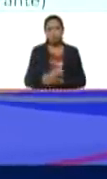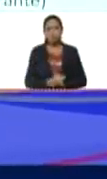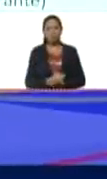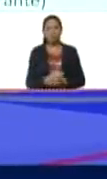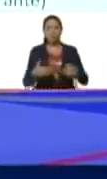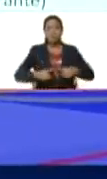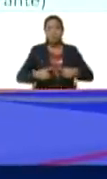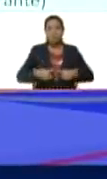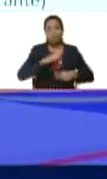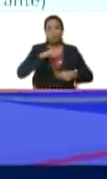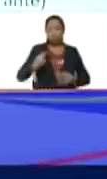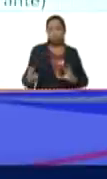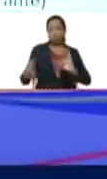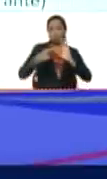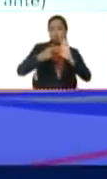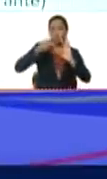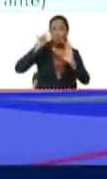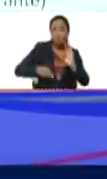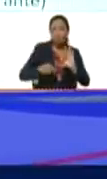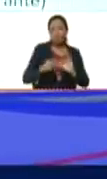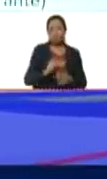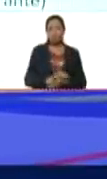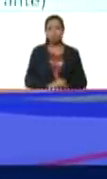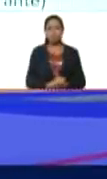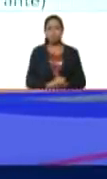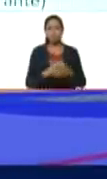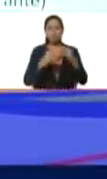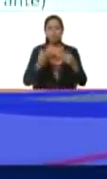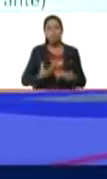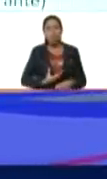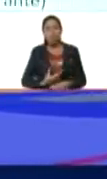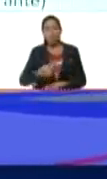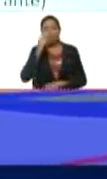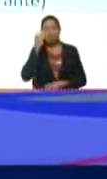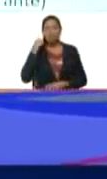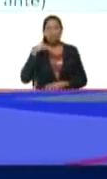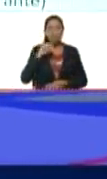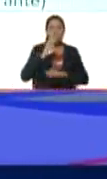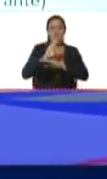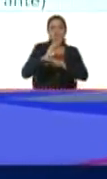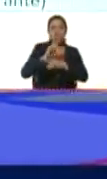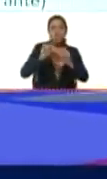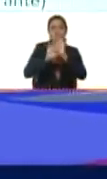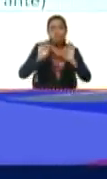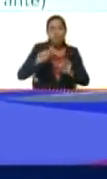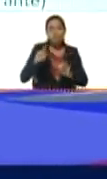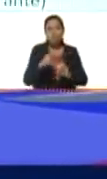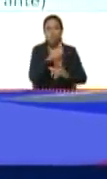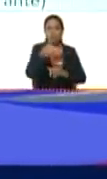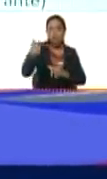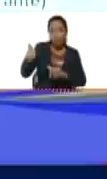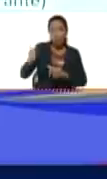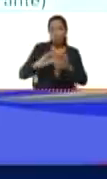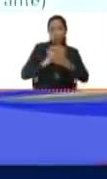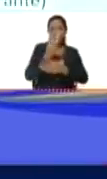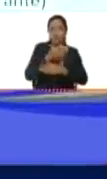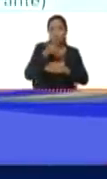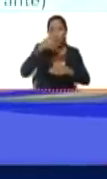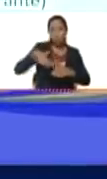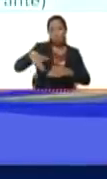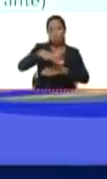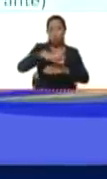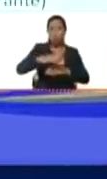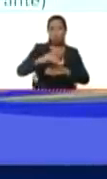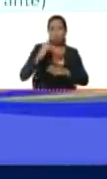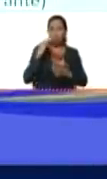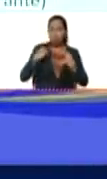Yo reconozco a todos los alcaldes, alcaldesas, protectores, a todos los funcionarios del gobierno nacional que hacen